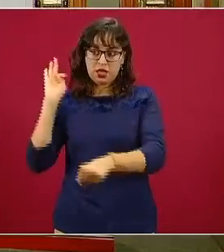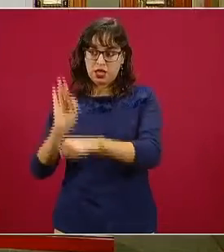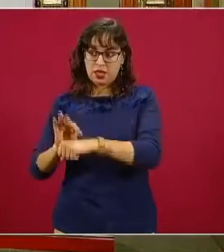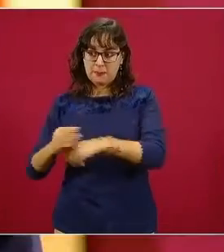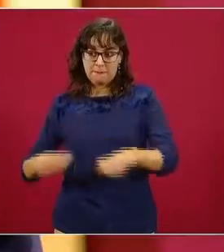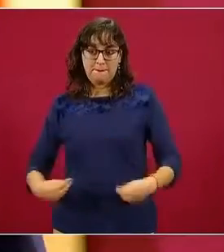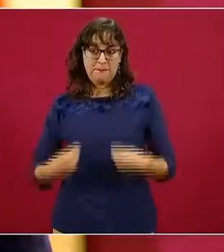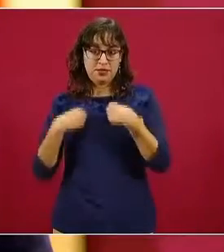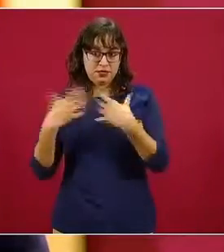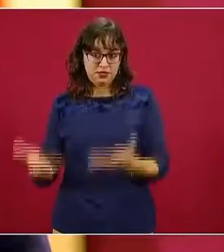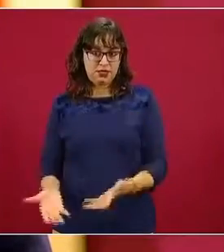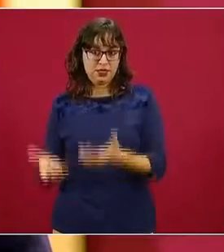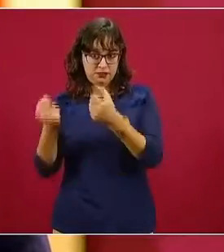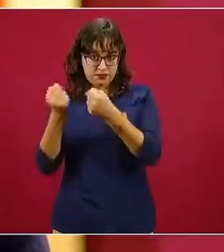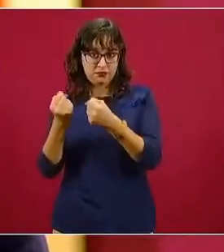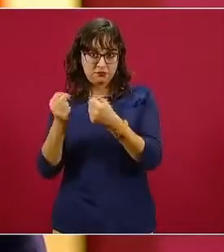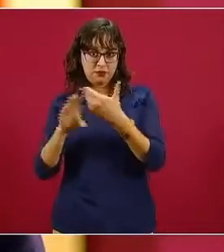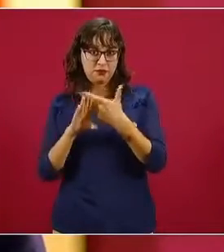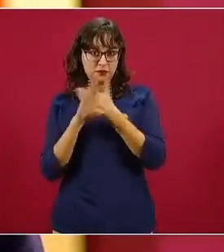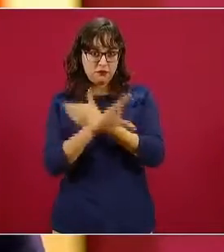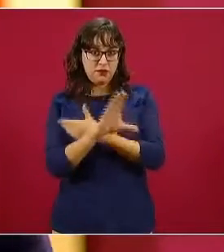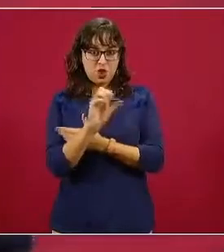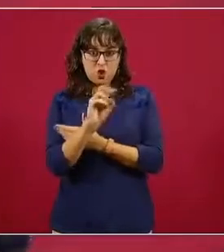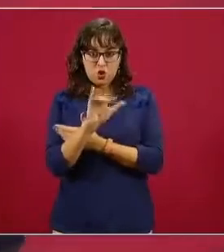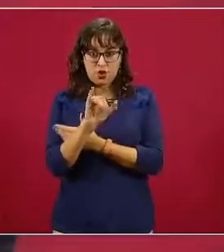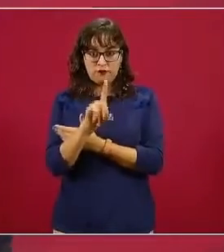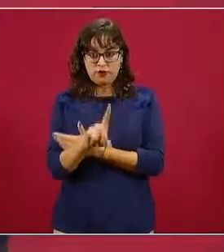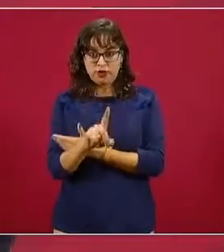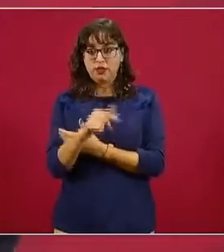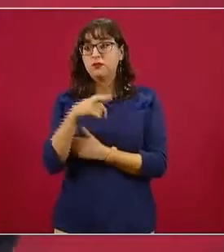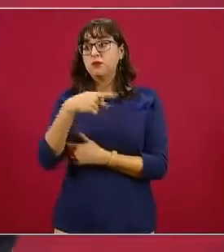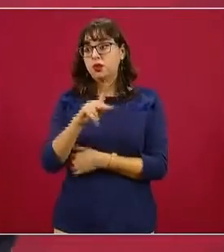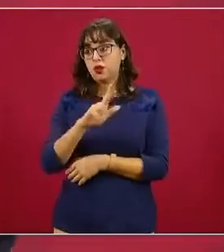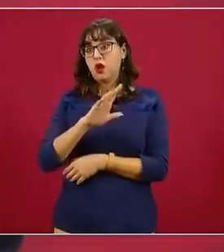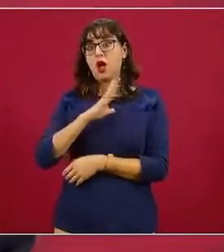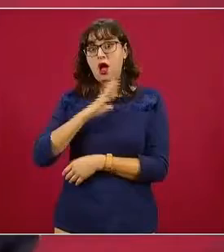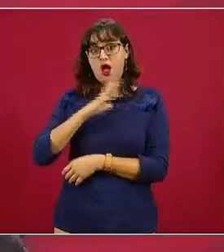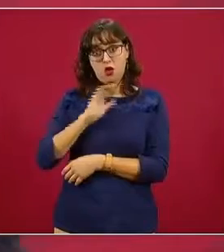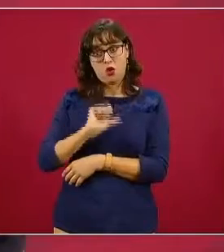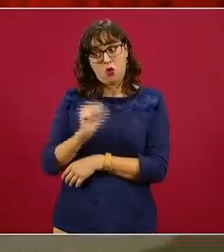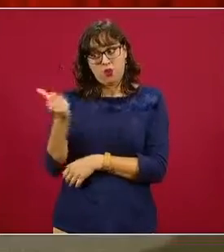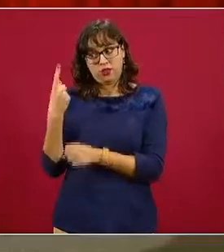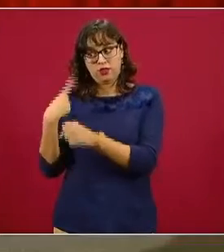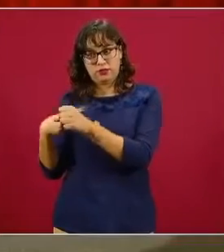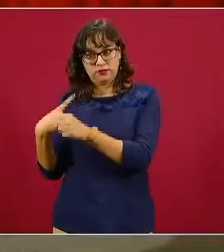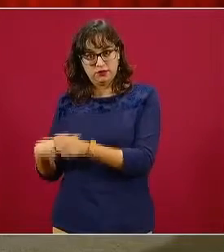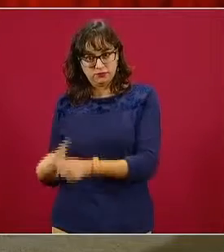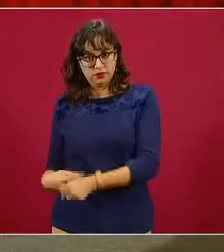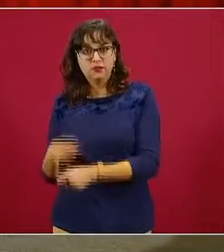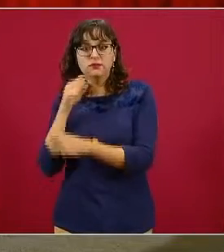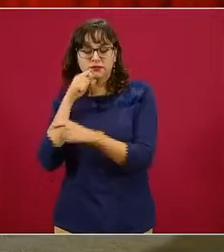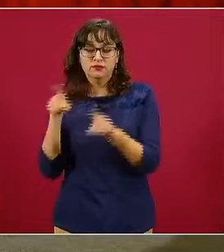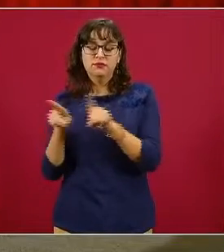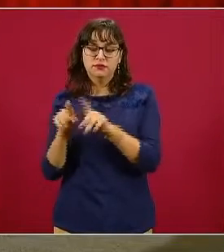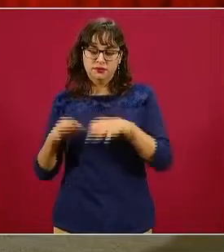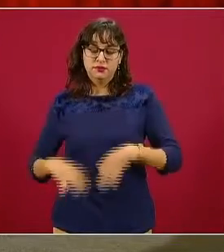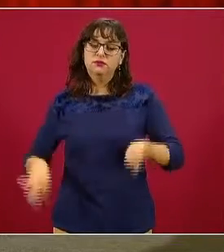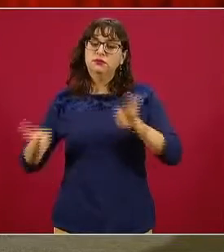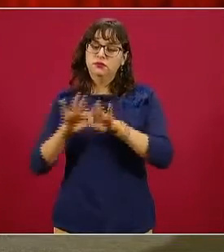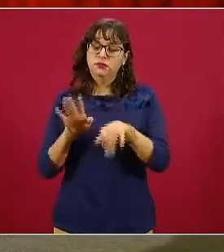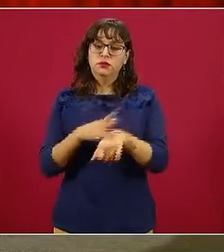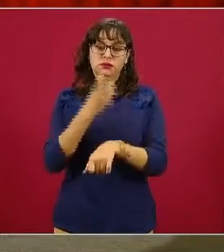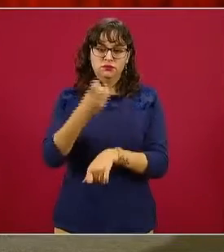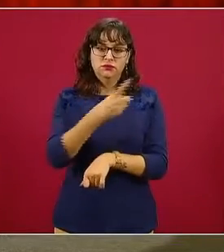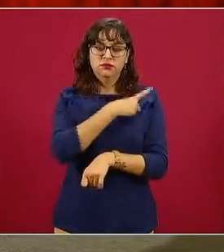COVID, pero lo otro también es importante. Entonces, muchos países lo que estamos haciendo es instrumentar medidas de continuidad de